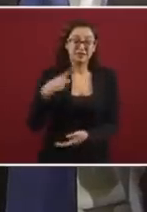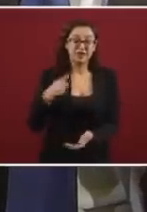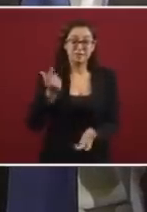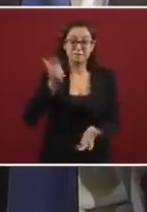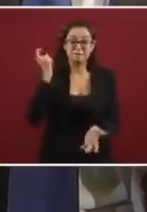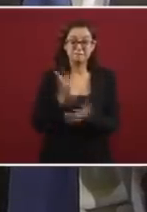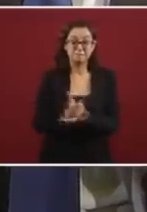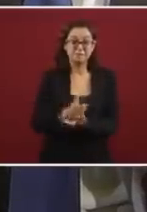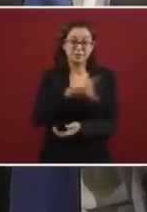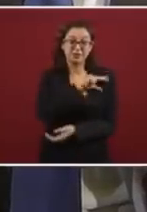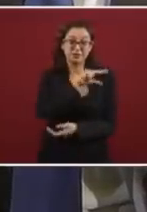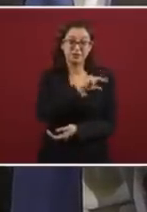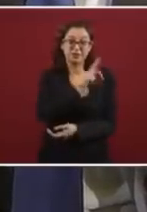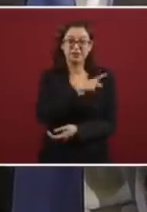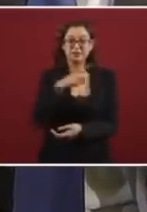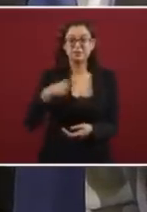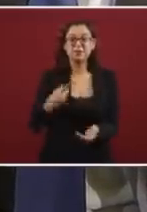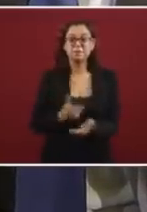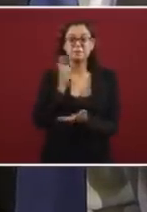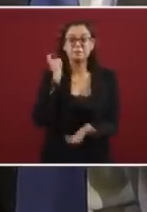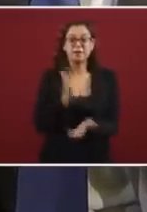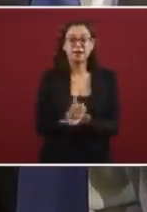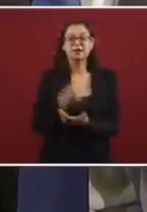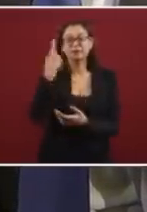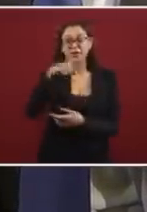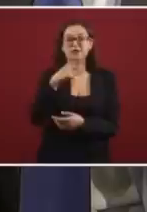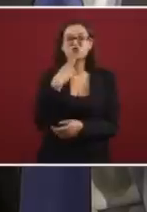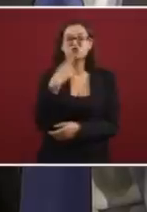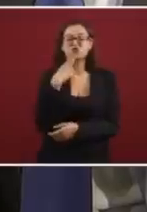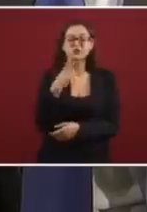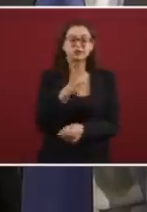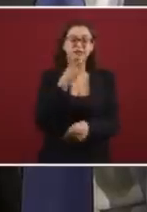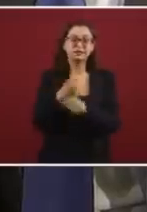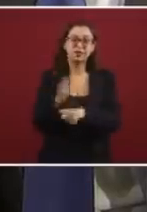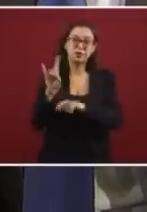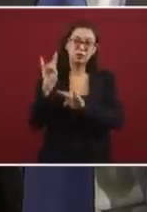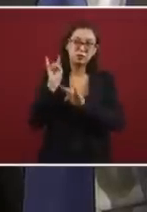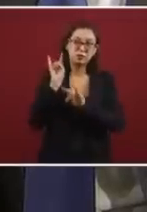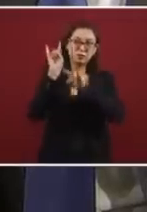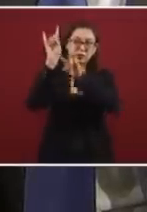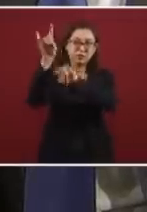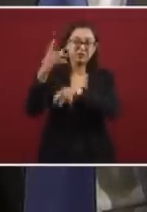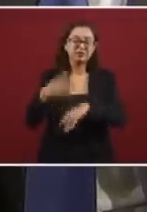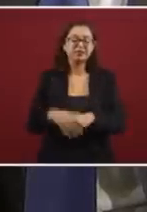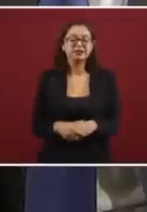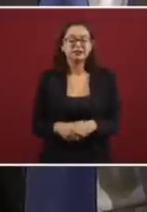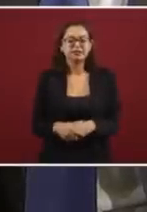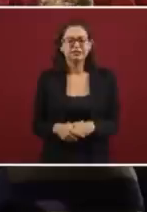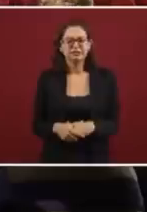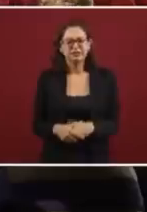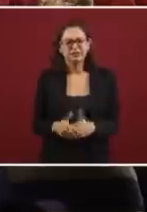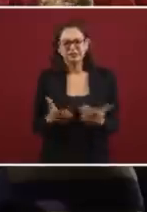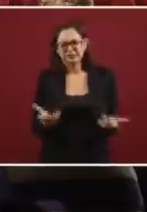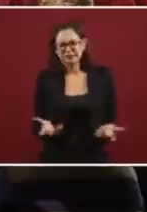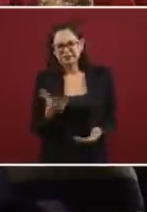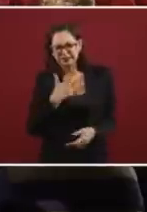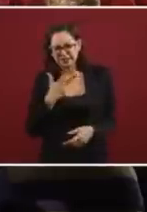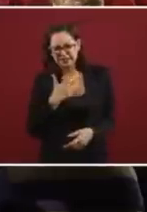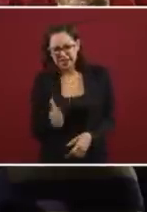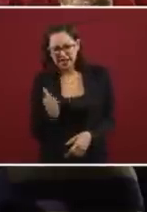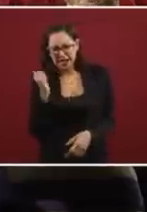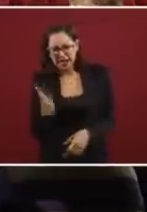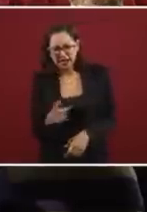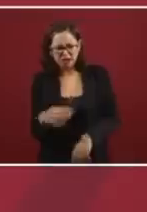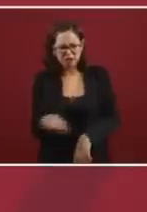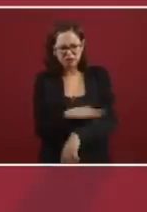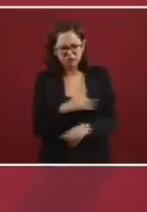había que pagar por el segundo y le dije ingeniero y le quedó algo de esos planos tiene